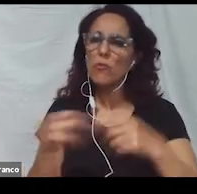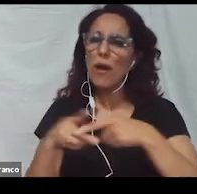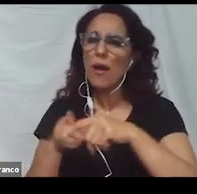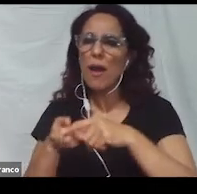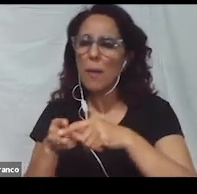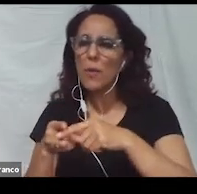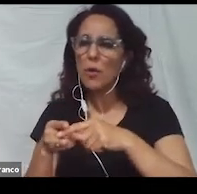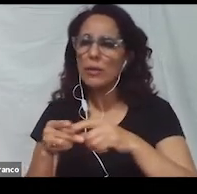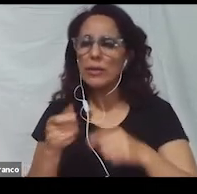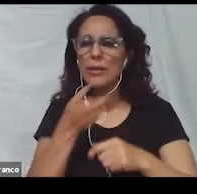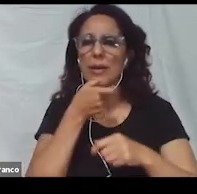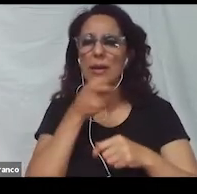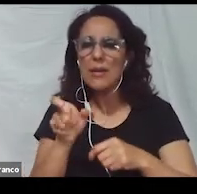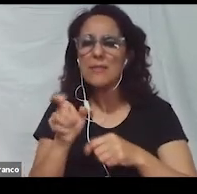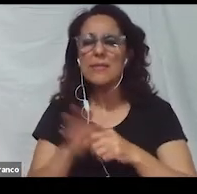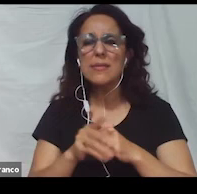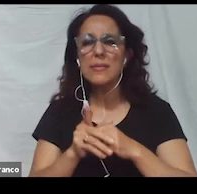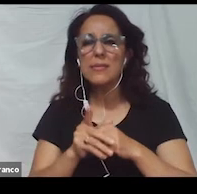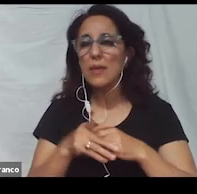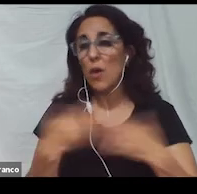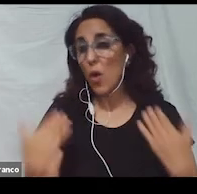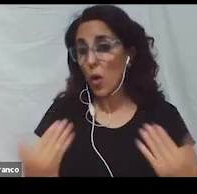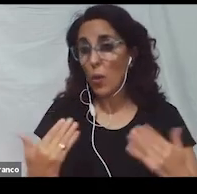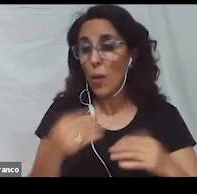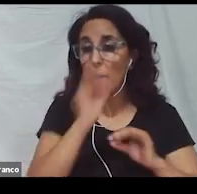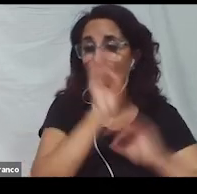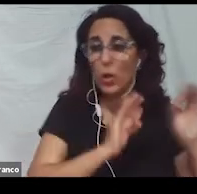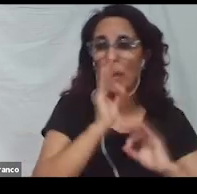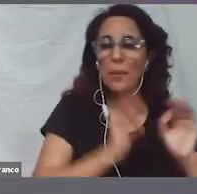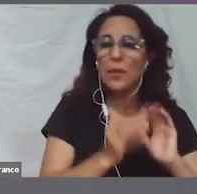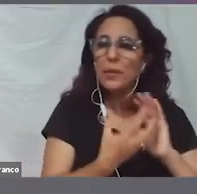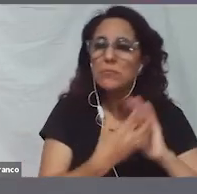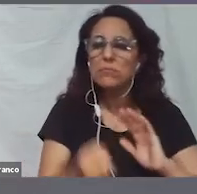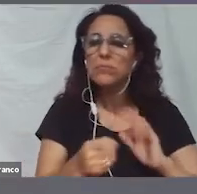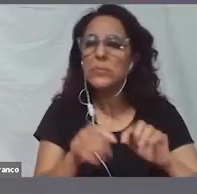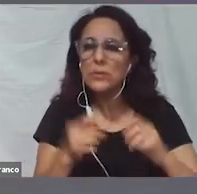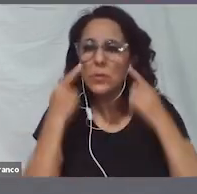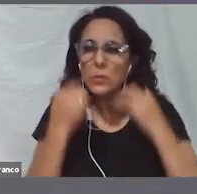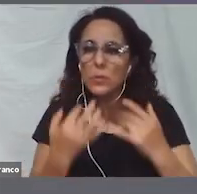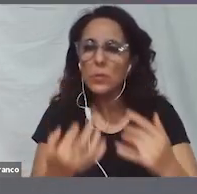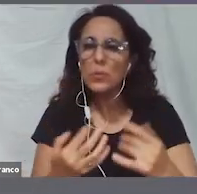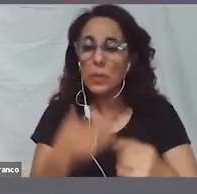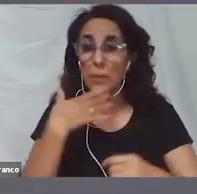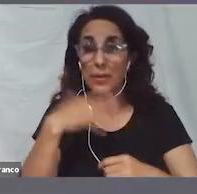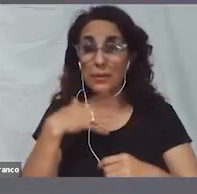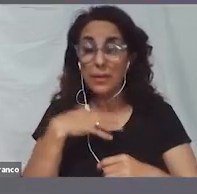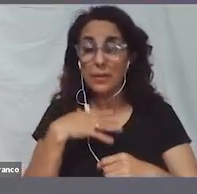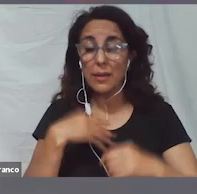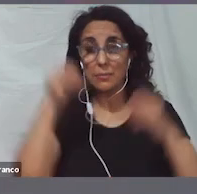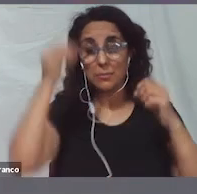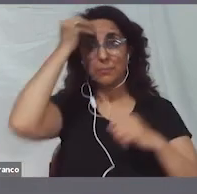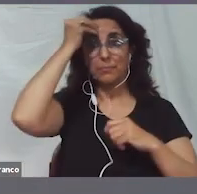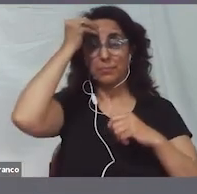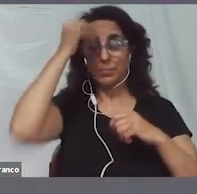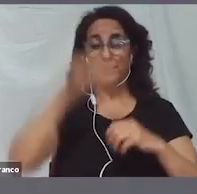herramientas que les menciono aquí, obviamente las tiene que usar un programador porque son programas que hay que instalar y usar. Pero para entender